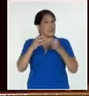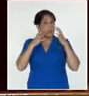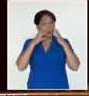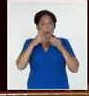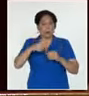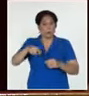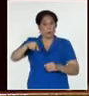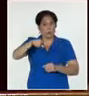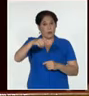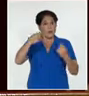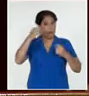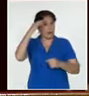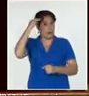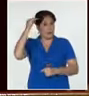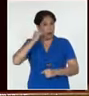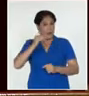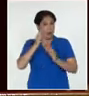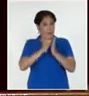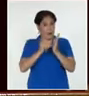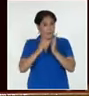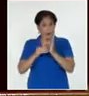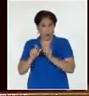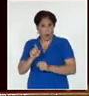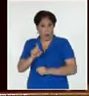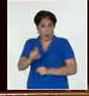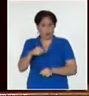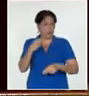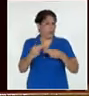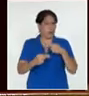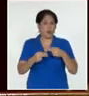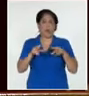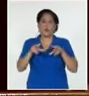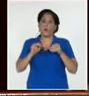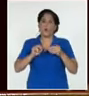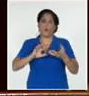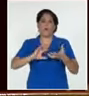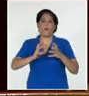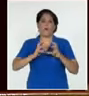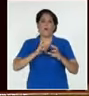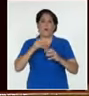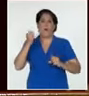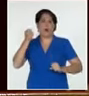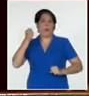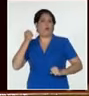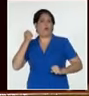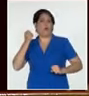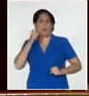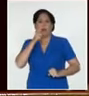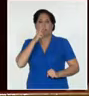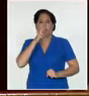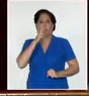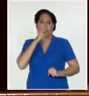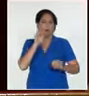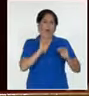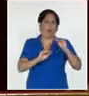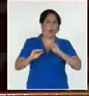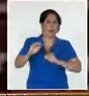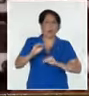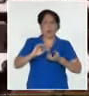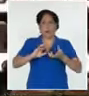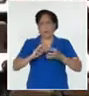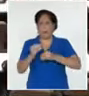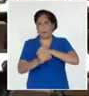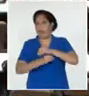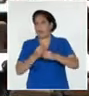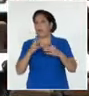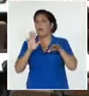reconocer que en los últimos meses se han creado nuevas formas de realización de la Guardia Cederista, ajustada a las características y